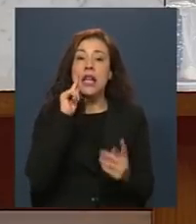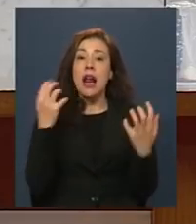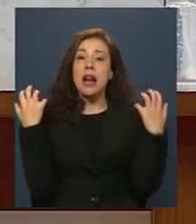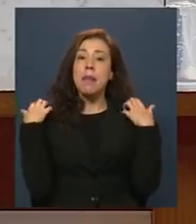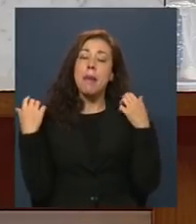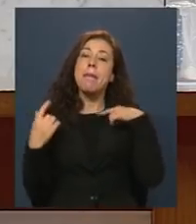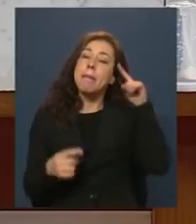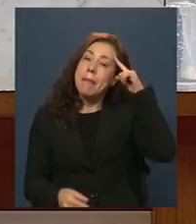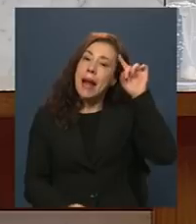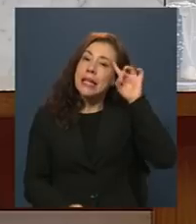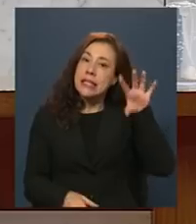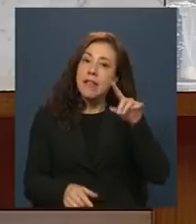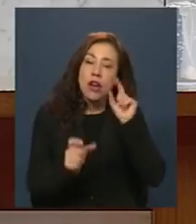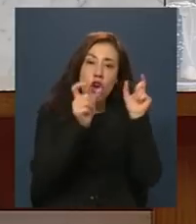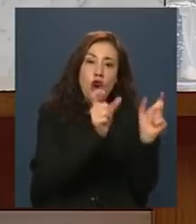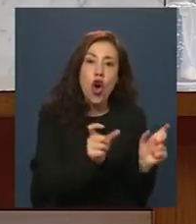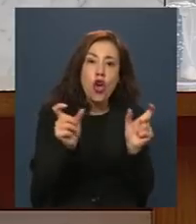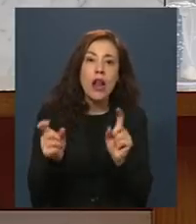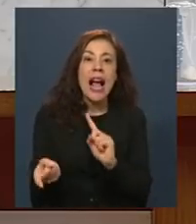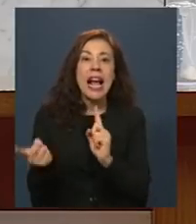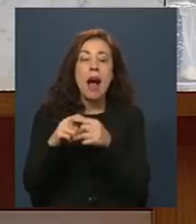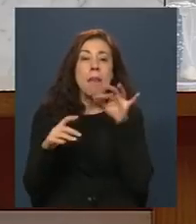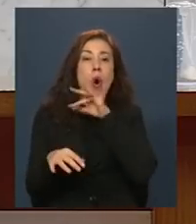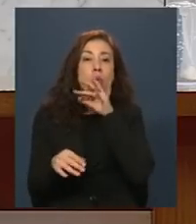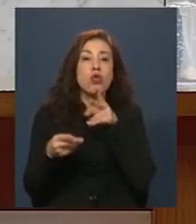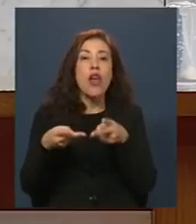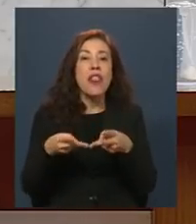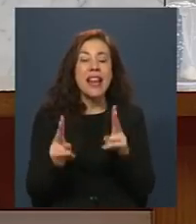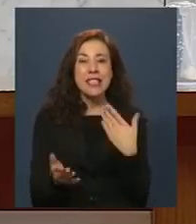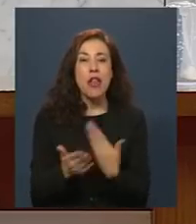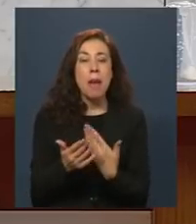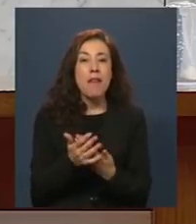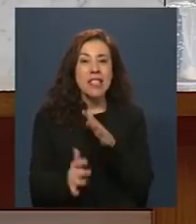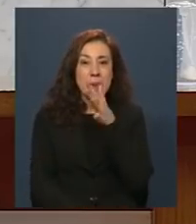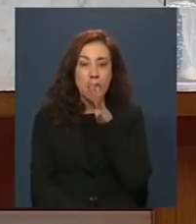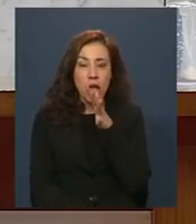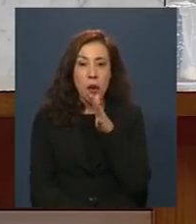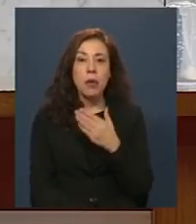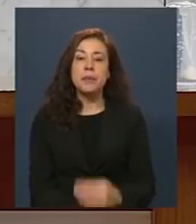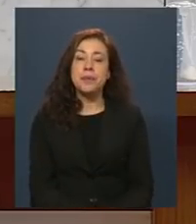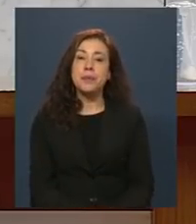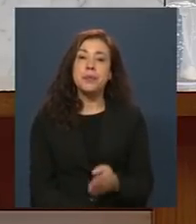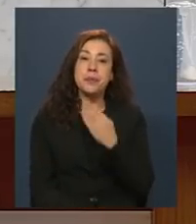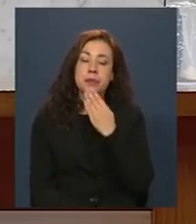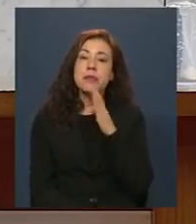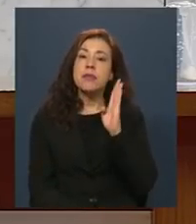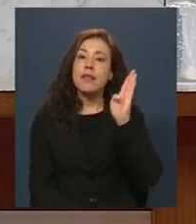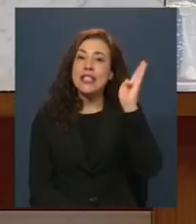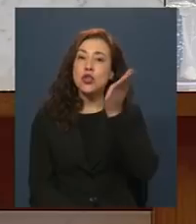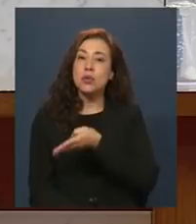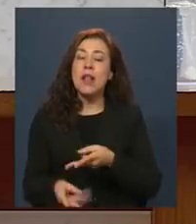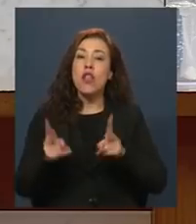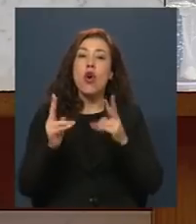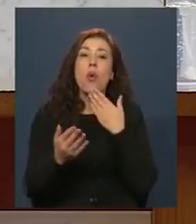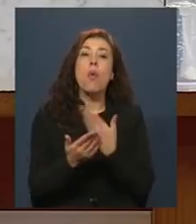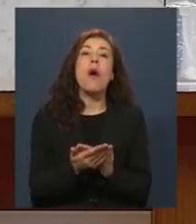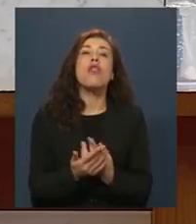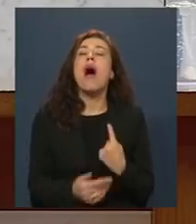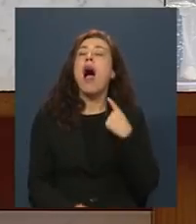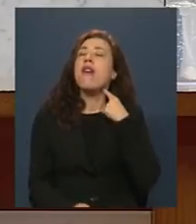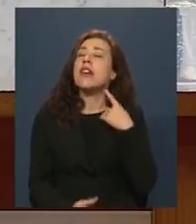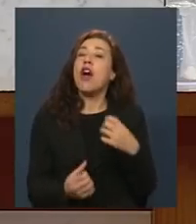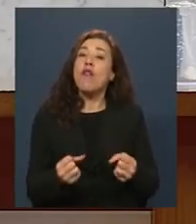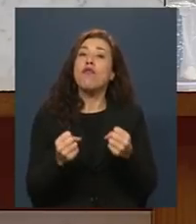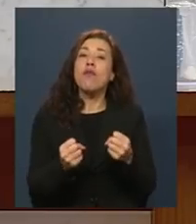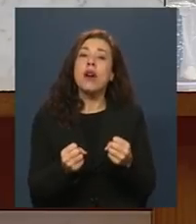para conocer y fiscalizar el cambio de uso de un derecho de aprovechamiento, así como de suspender derechos cuando se afecte gravemente